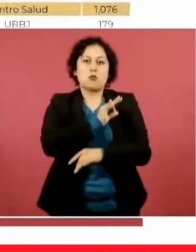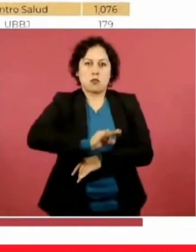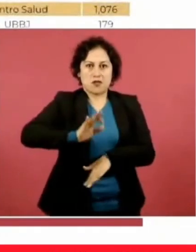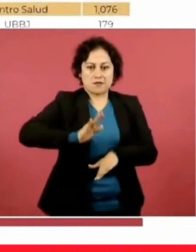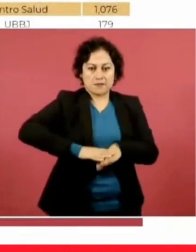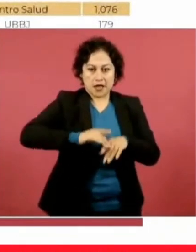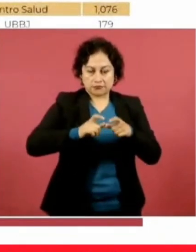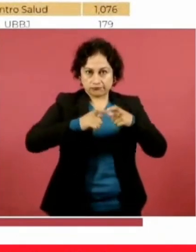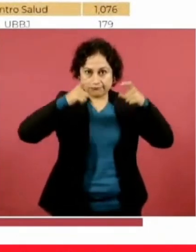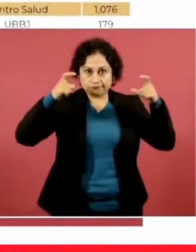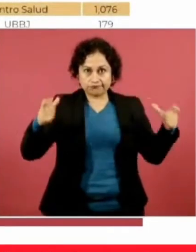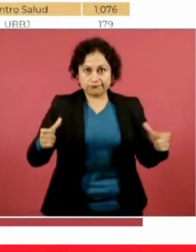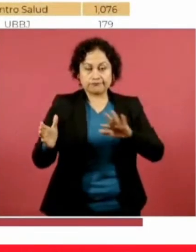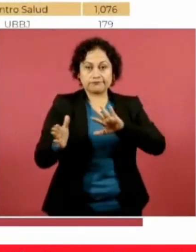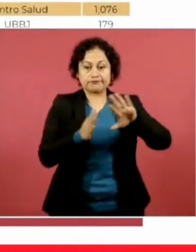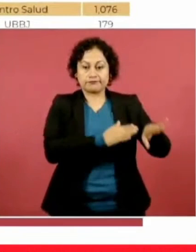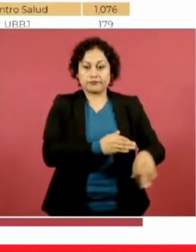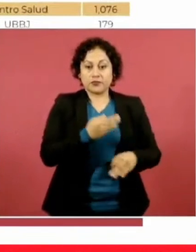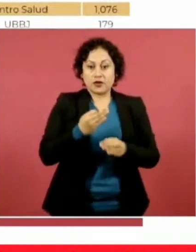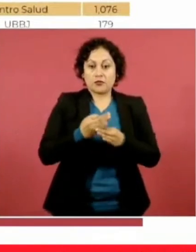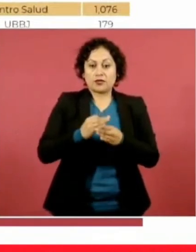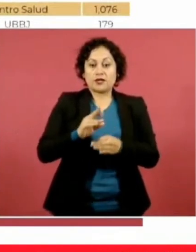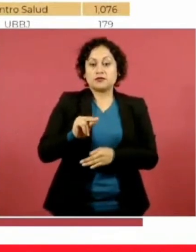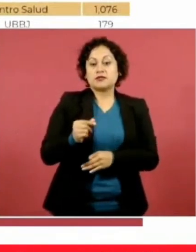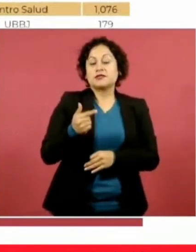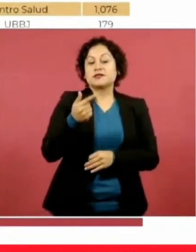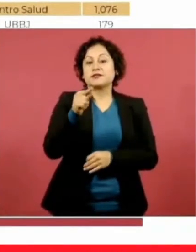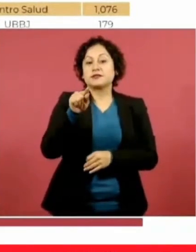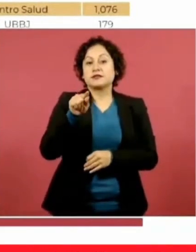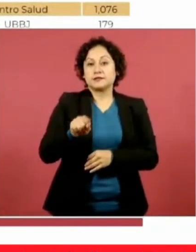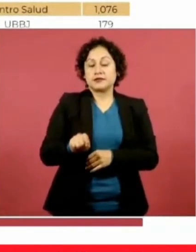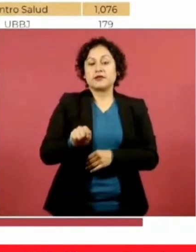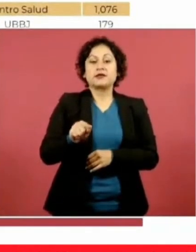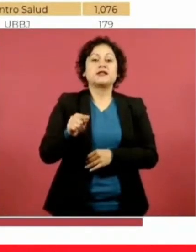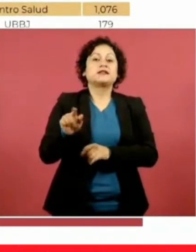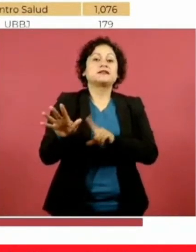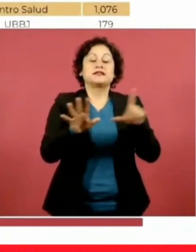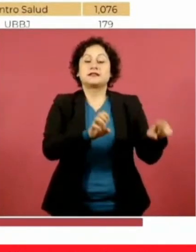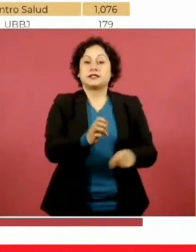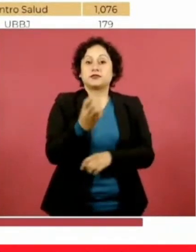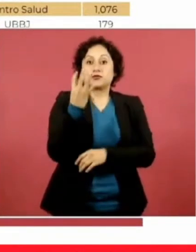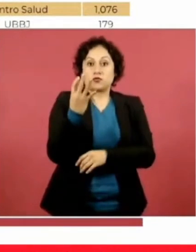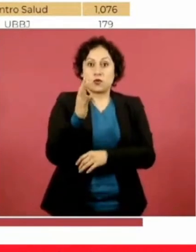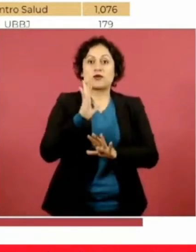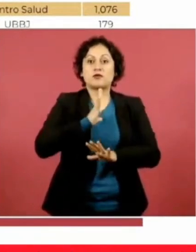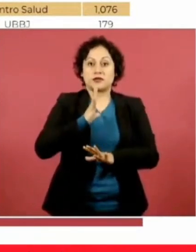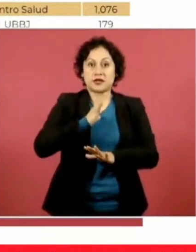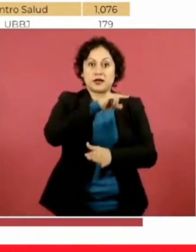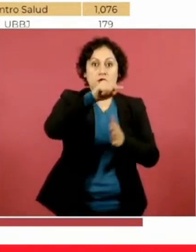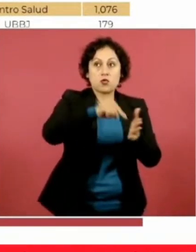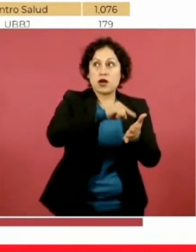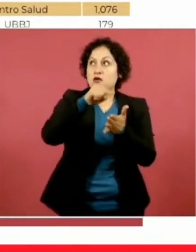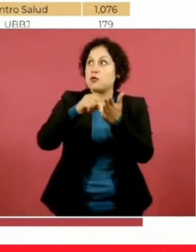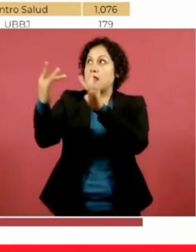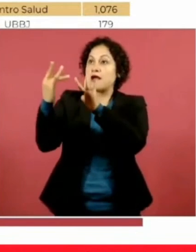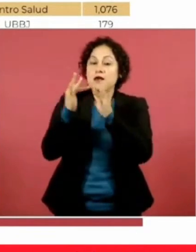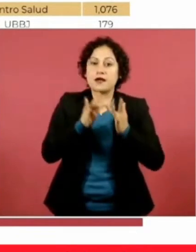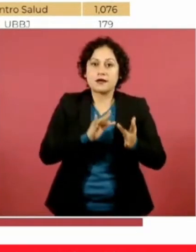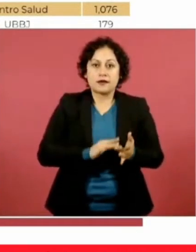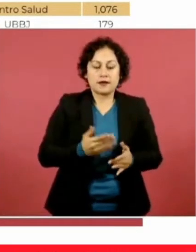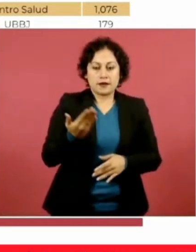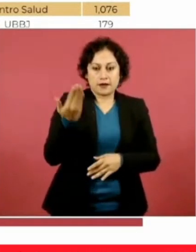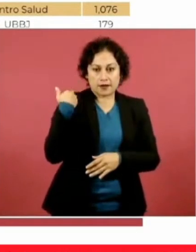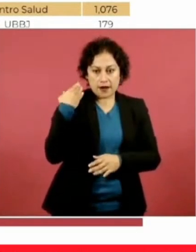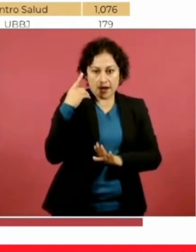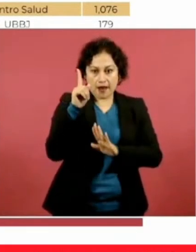gratuito ahora son 87 mil 704. En el último mes se instalaron 3 mil 117 sitios,